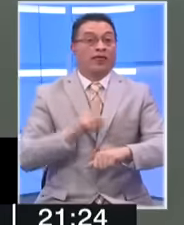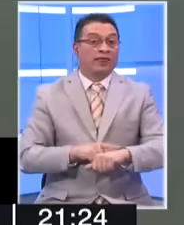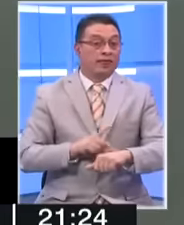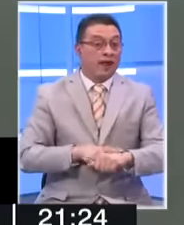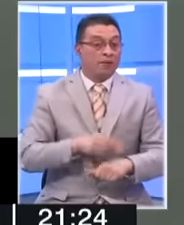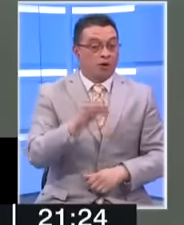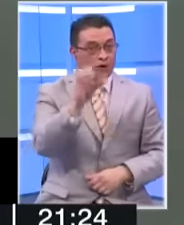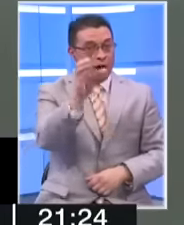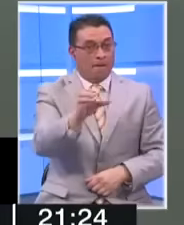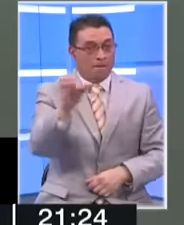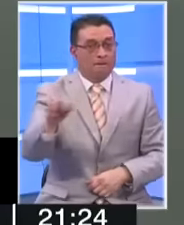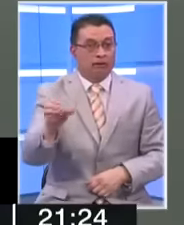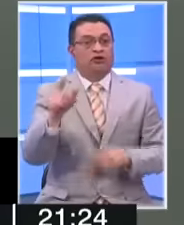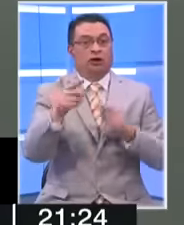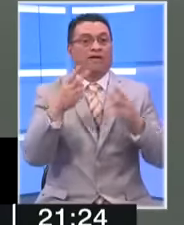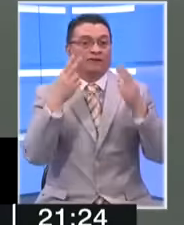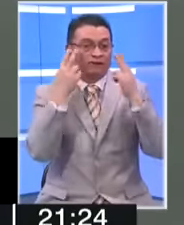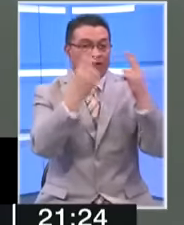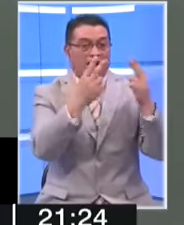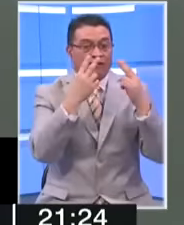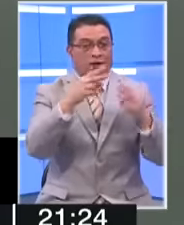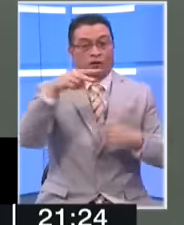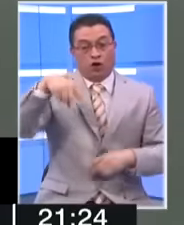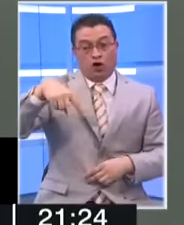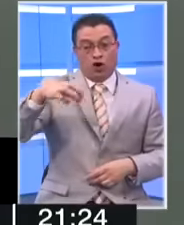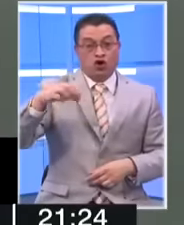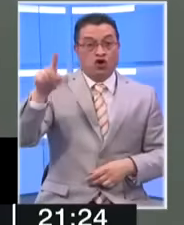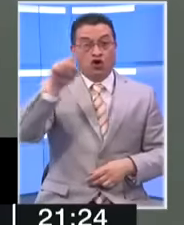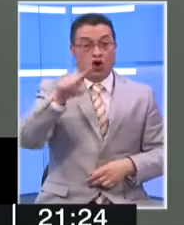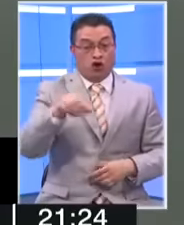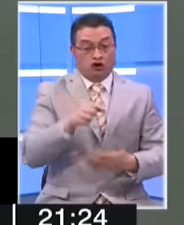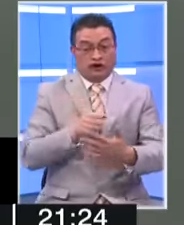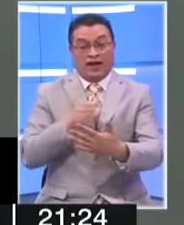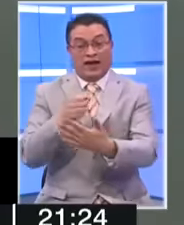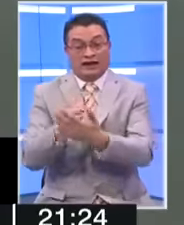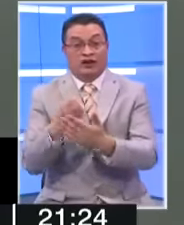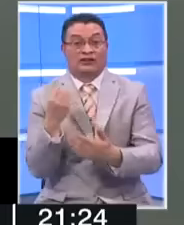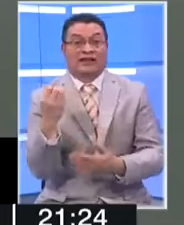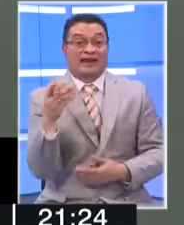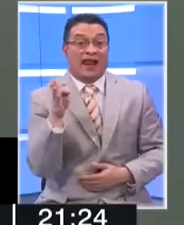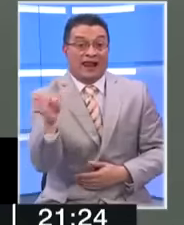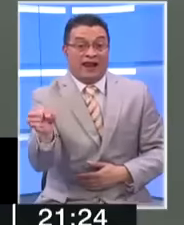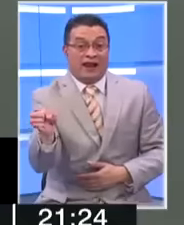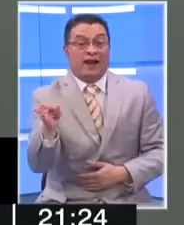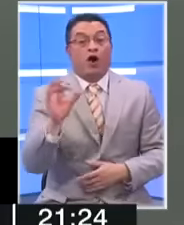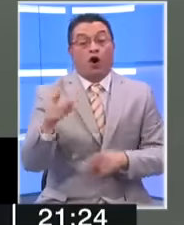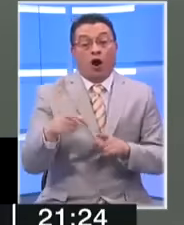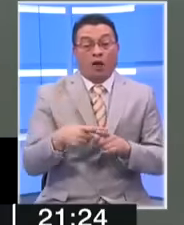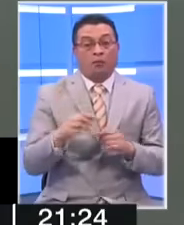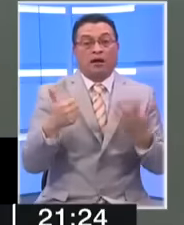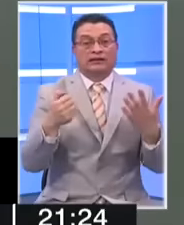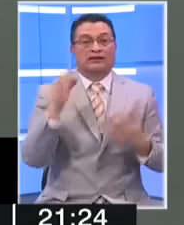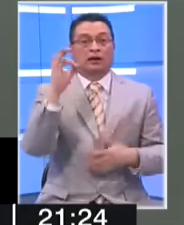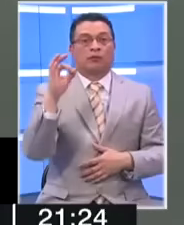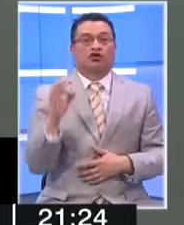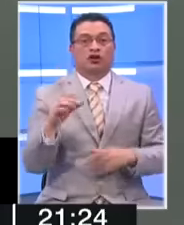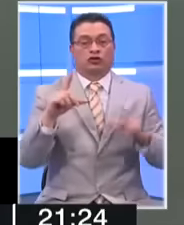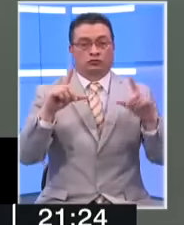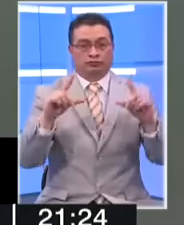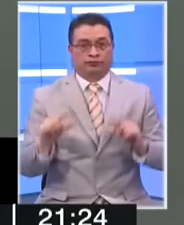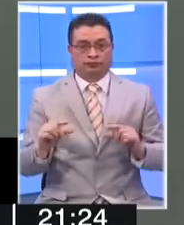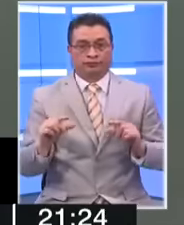para la gente que viaja entre Nos y Estación Central o Alameda va a ser del 60%. O